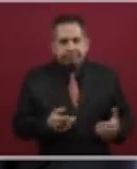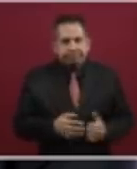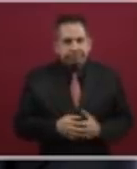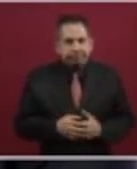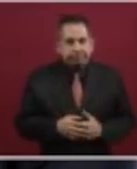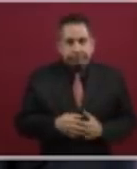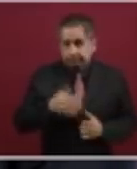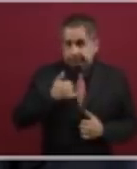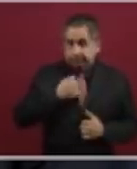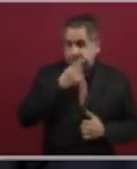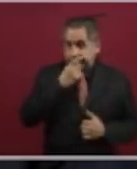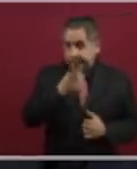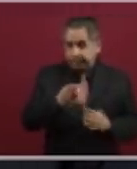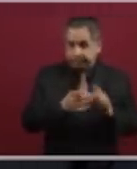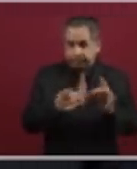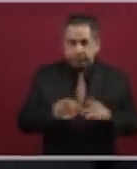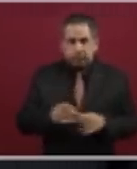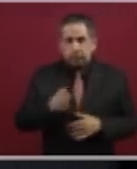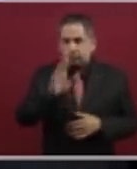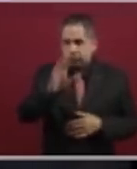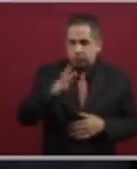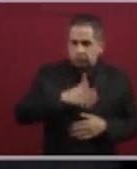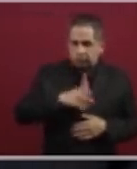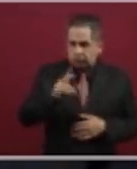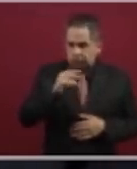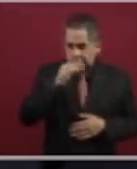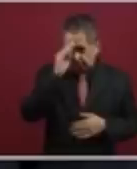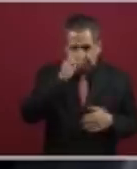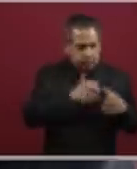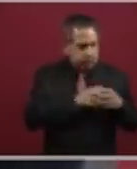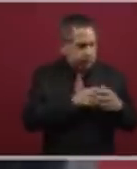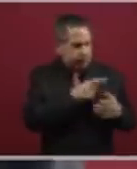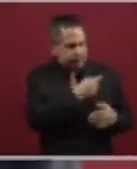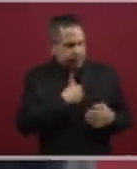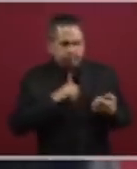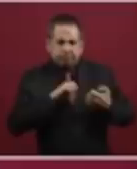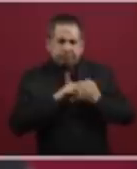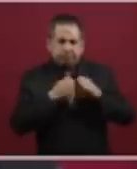les digo, no los considero como enemigos,